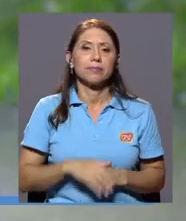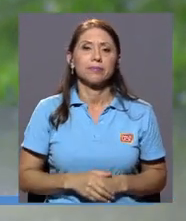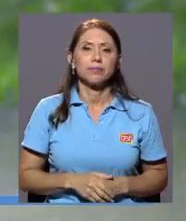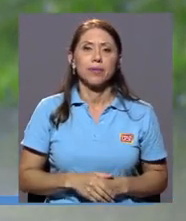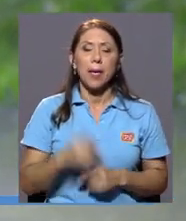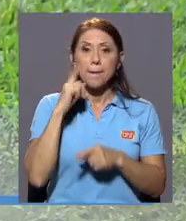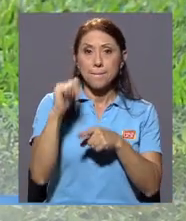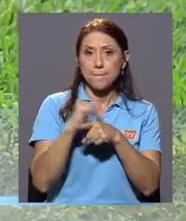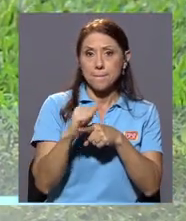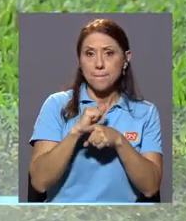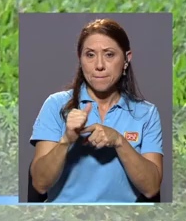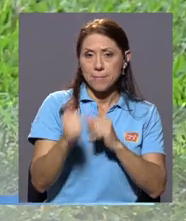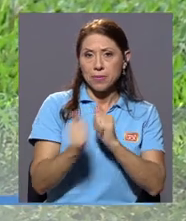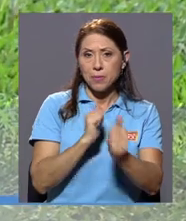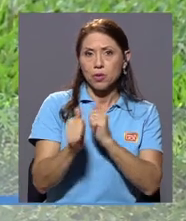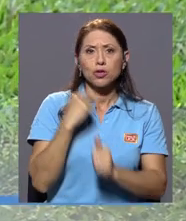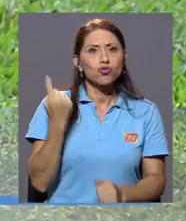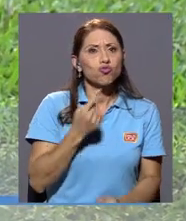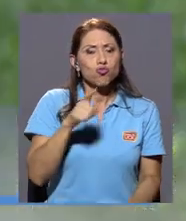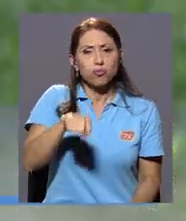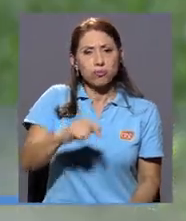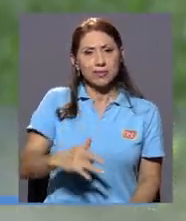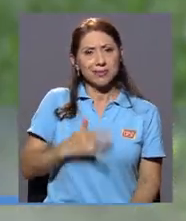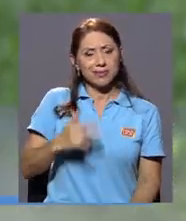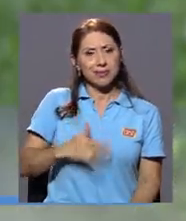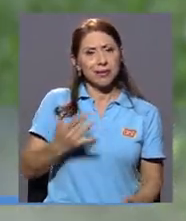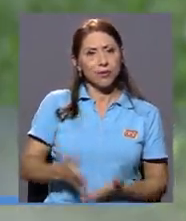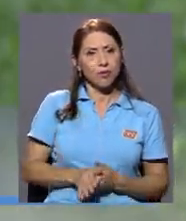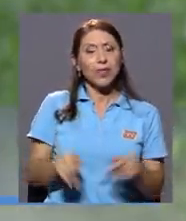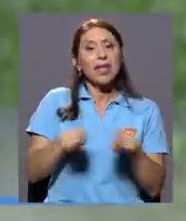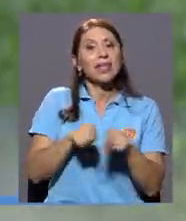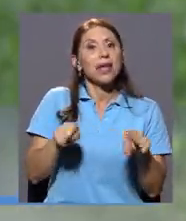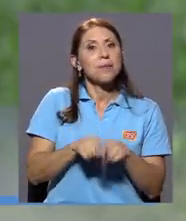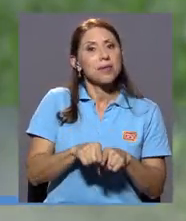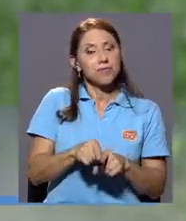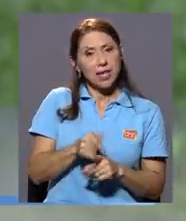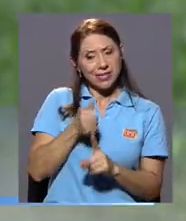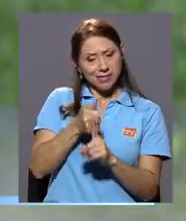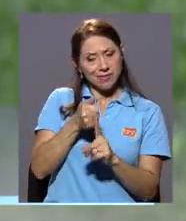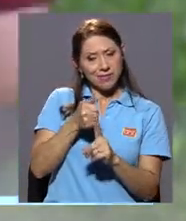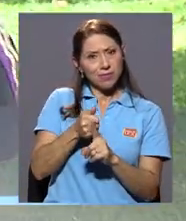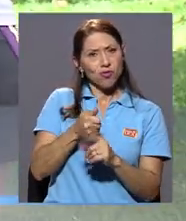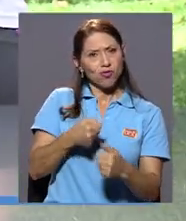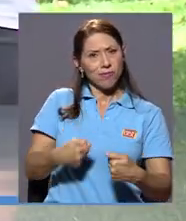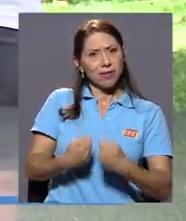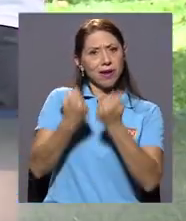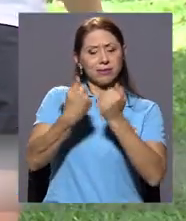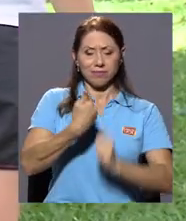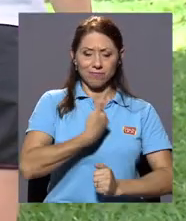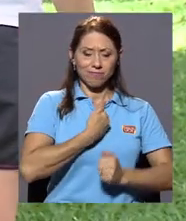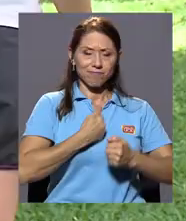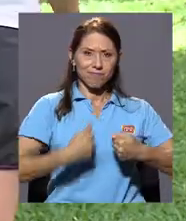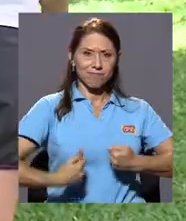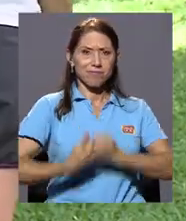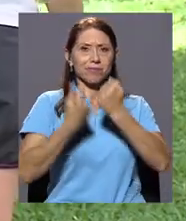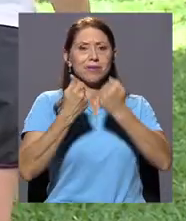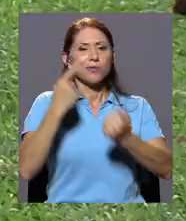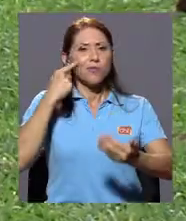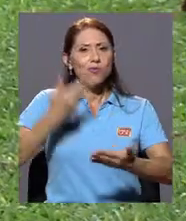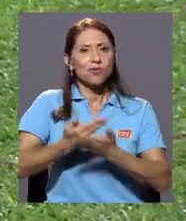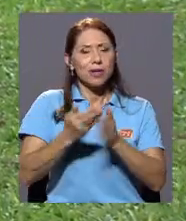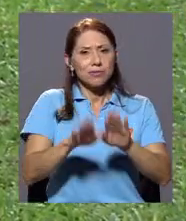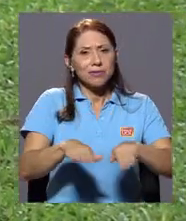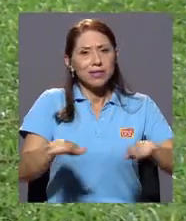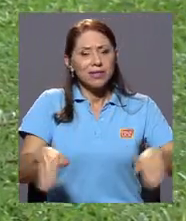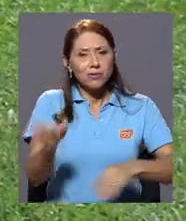Para practicar el deporte solo es necesario sentirlo y tener las ganas de retarse a sí mismos, como lo demostraron los niños y los